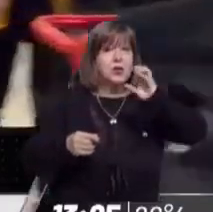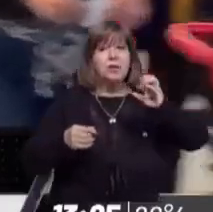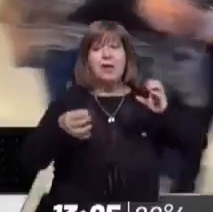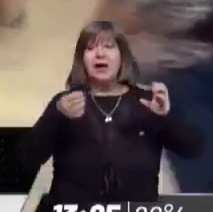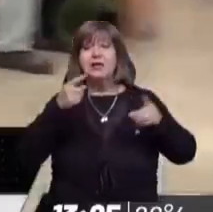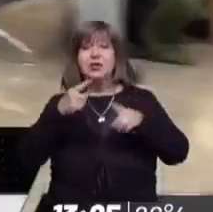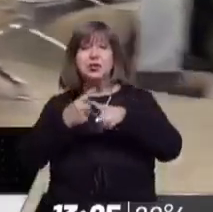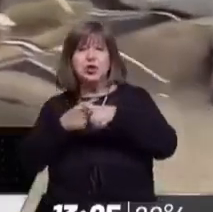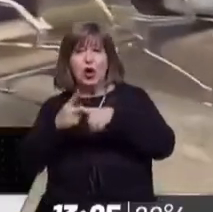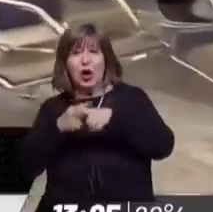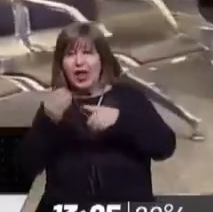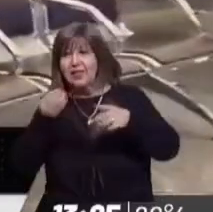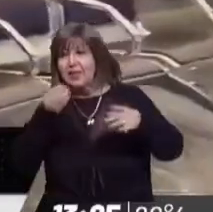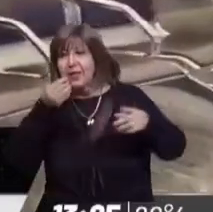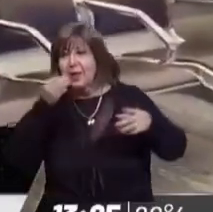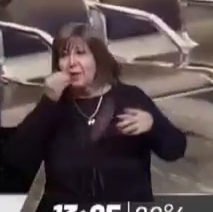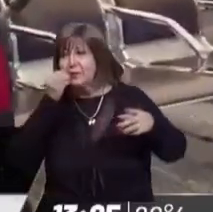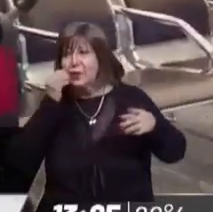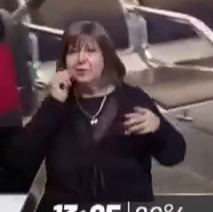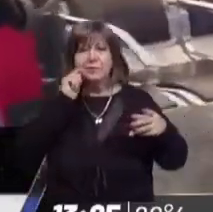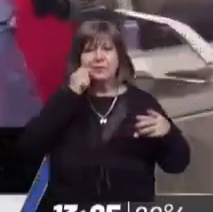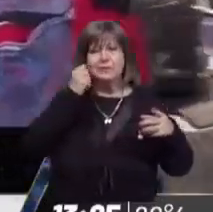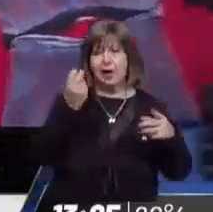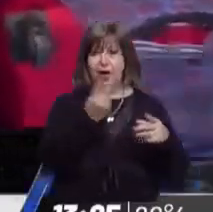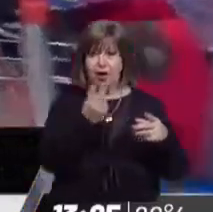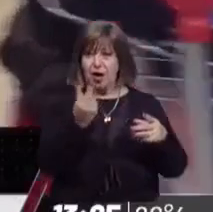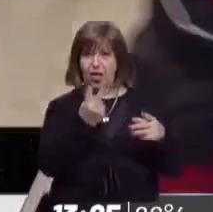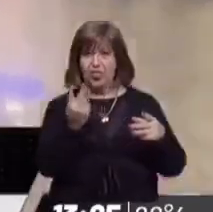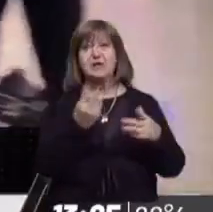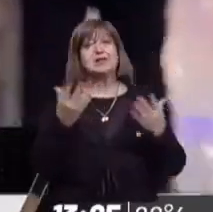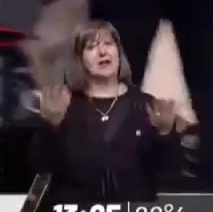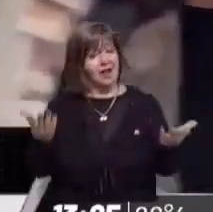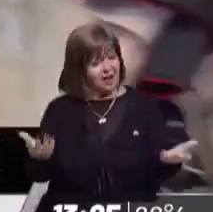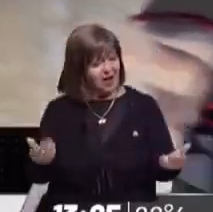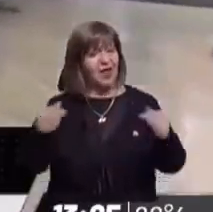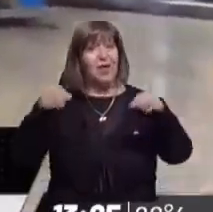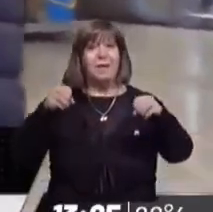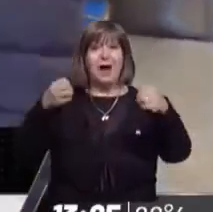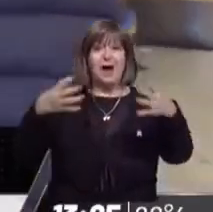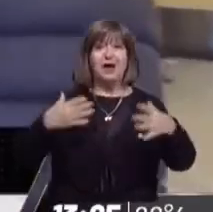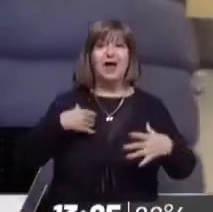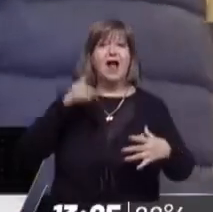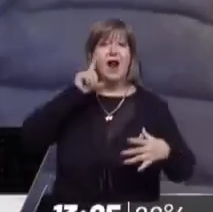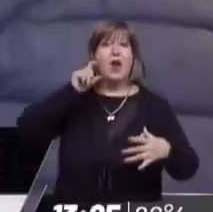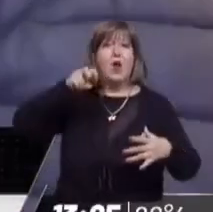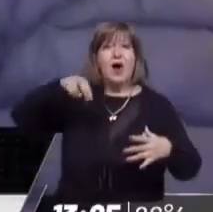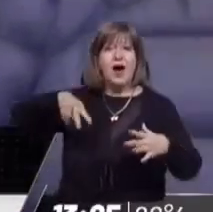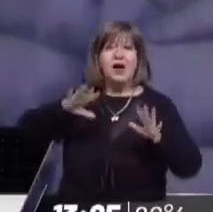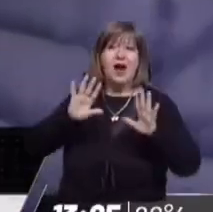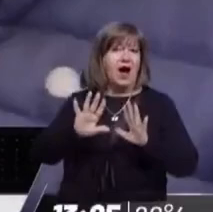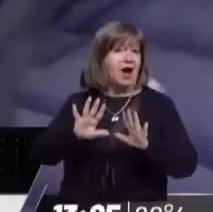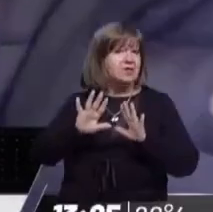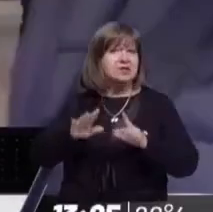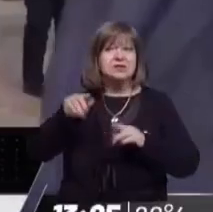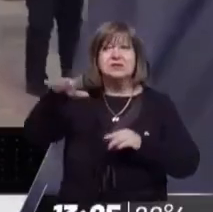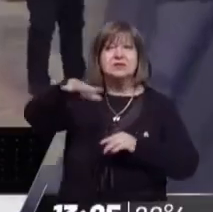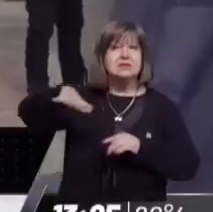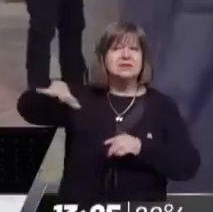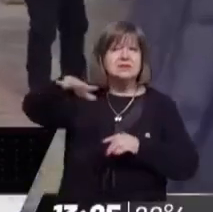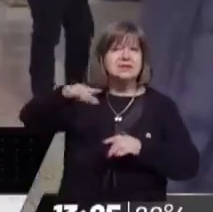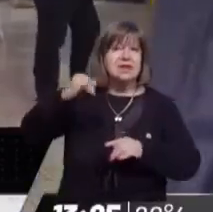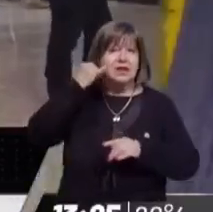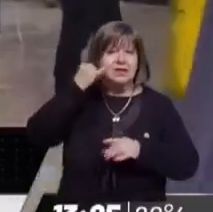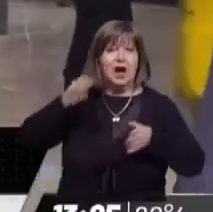obviamente. Esa es la idea. Que la gente conozca de lo que hay en Luján de Cuyo, que es el vino, el chocolate, la